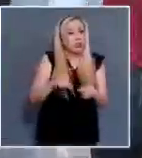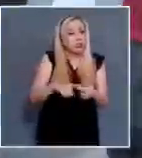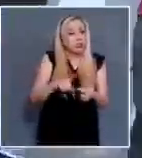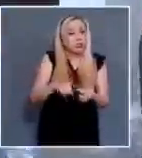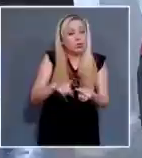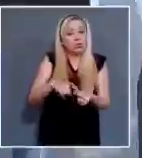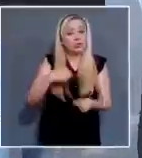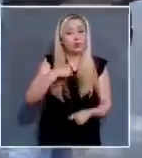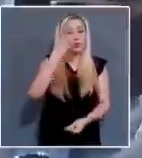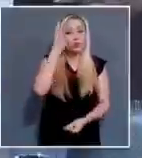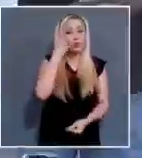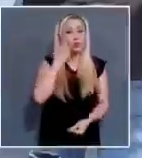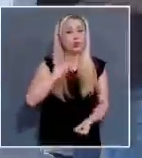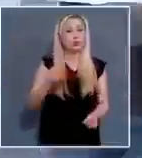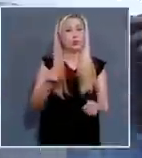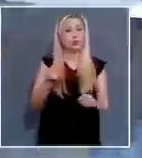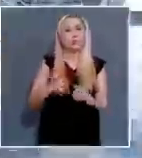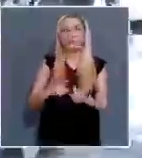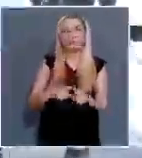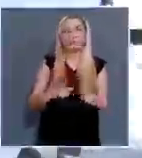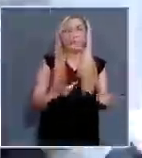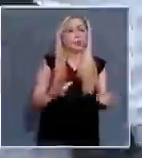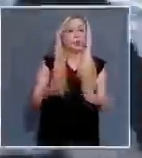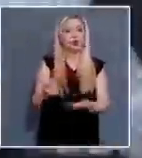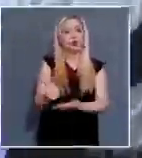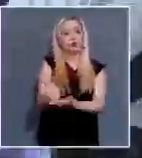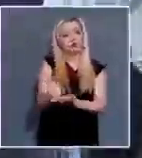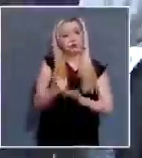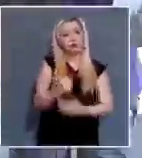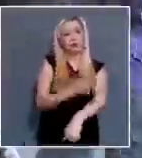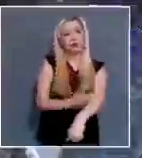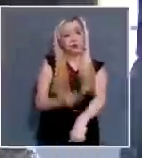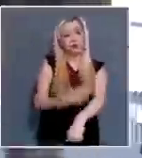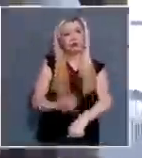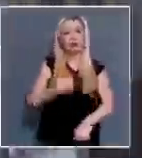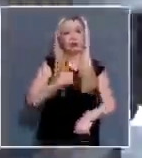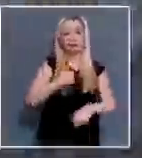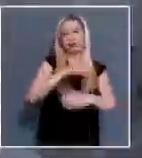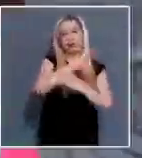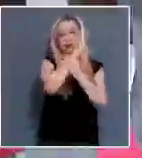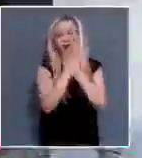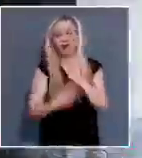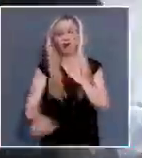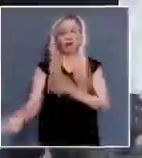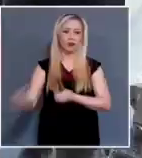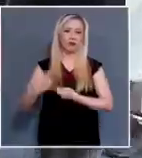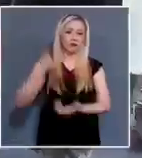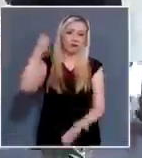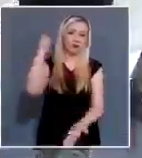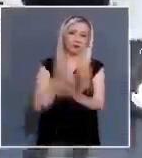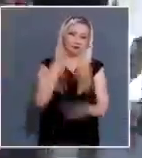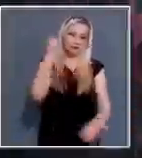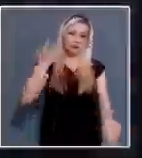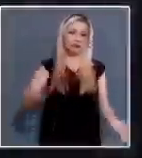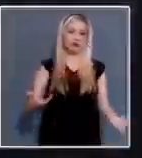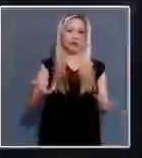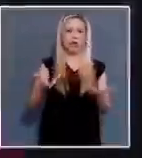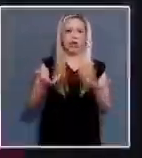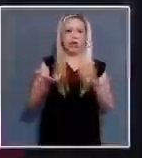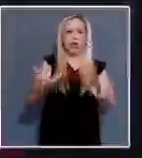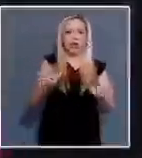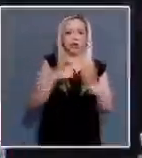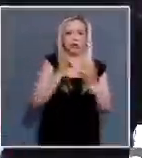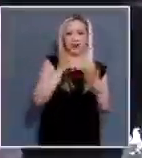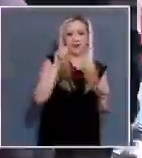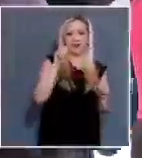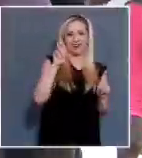para recibir la condición de refugiado. En su recorrido por la calle Versalles, pasaron frente a las oficinas de la Comisión